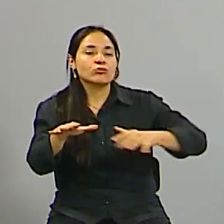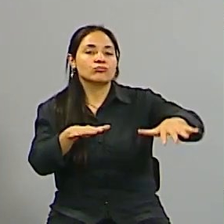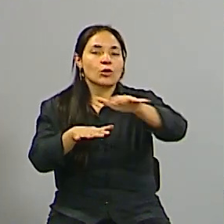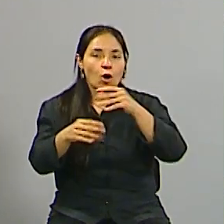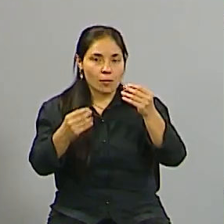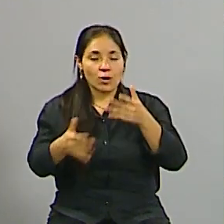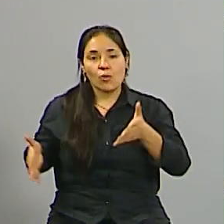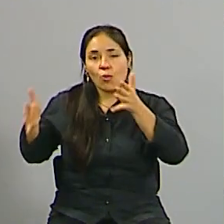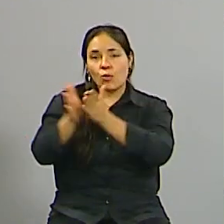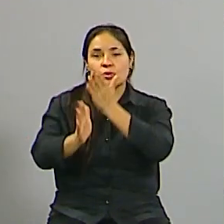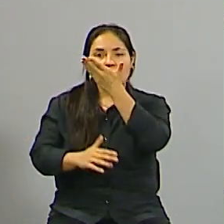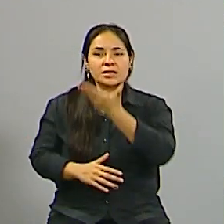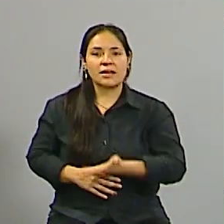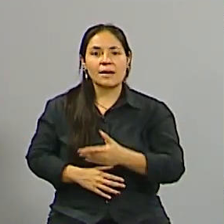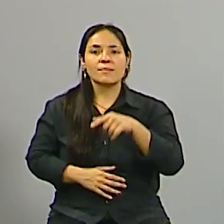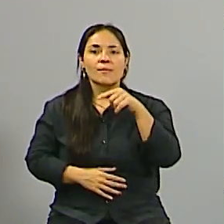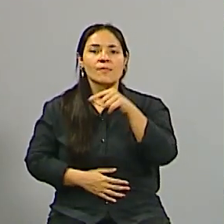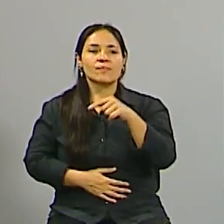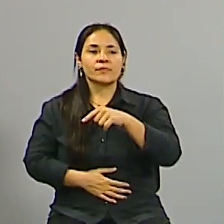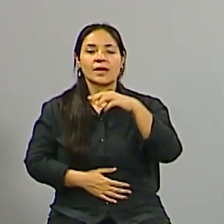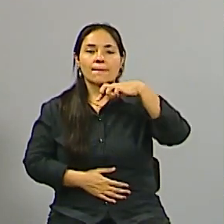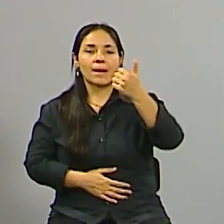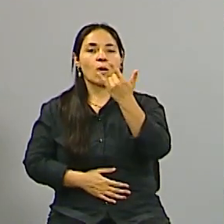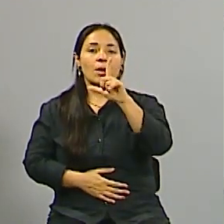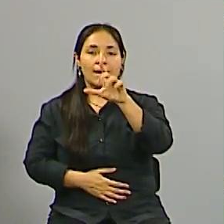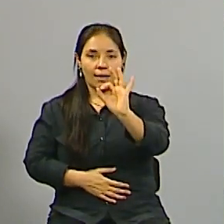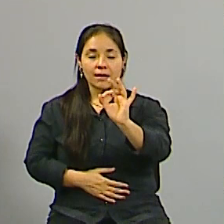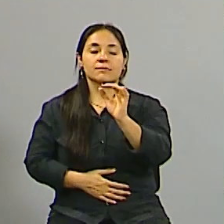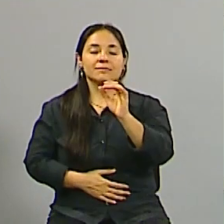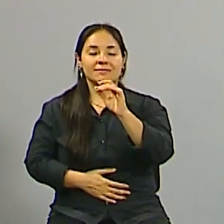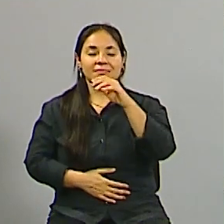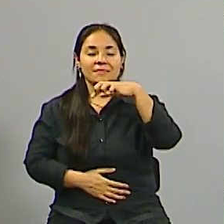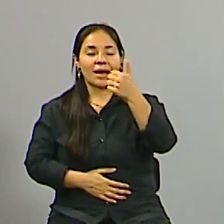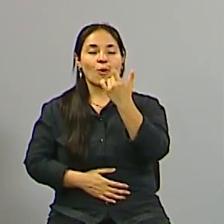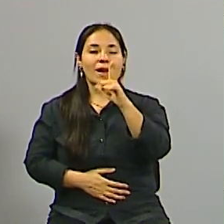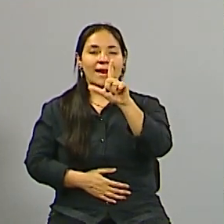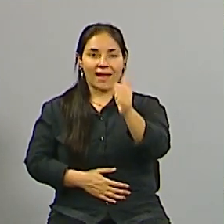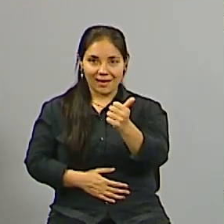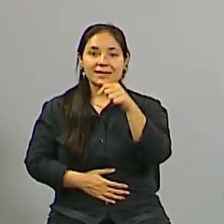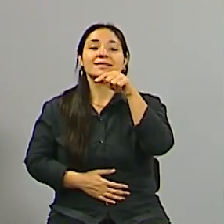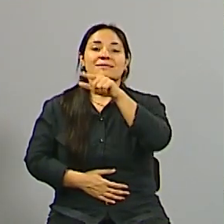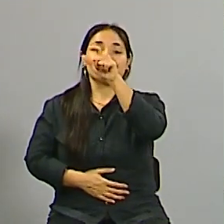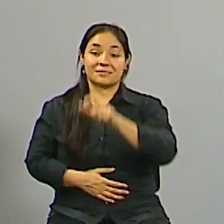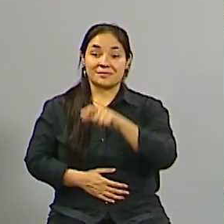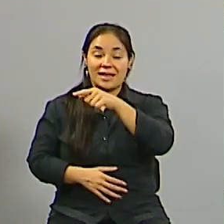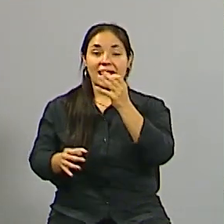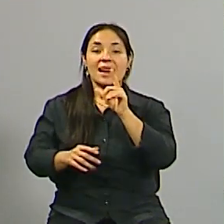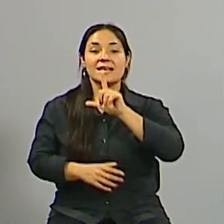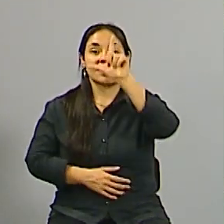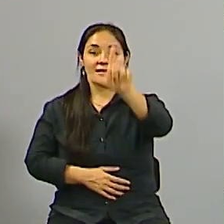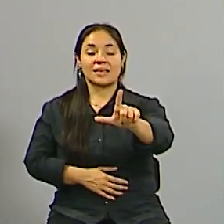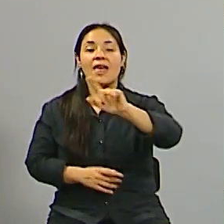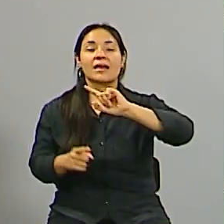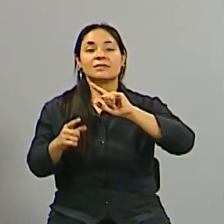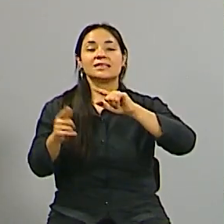CONICET, docente de la UBA, doctora en Ciencias Sociales y además licenciada en Ciencias Políticas. Bueno, la vamos a saludar. Paula, ¿cómo